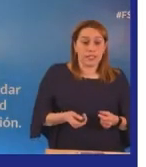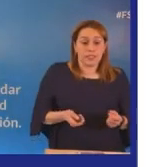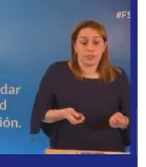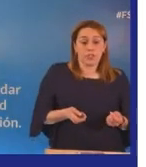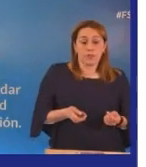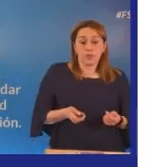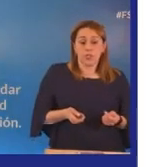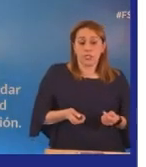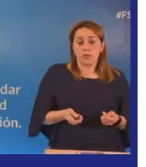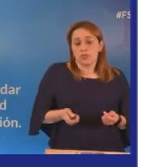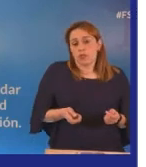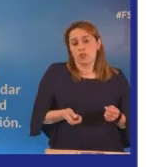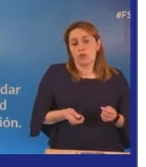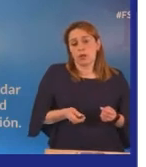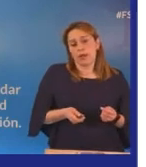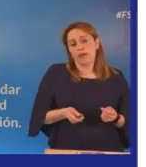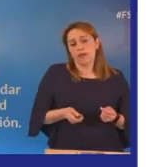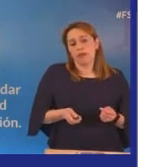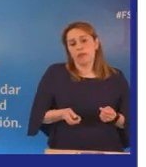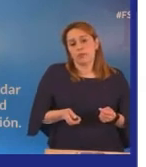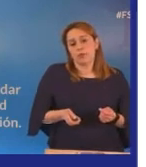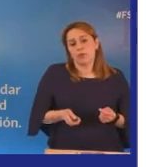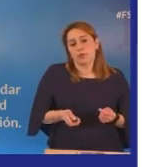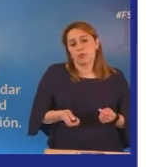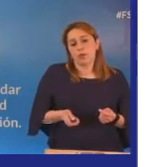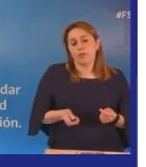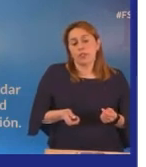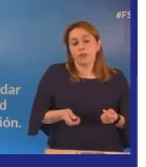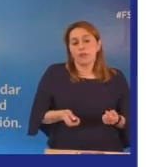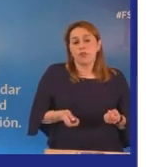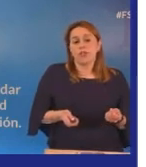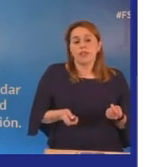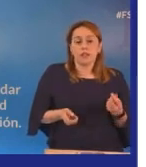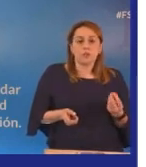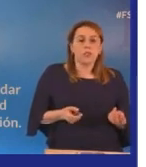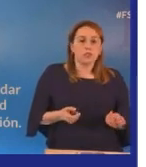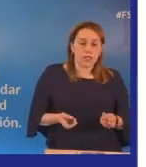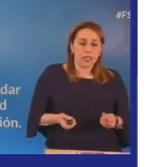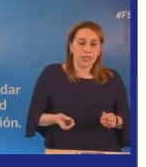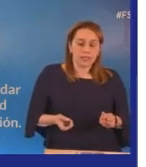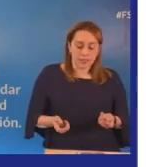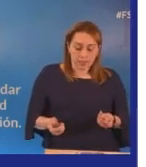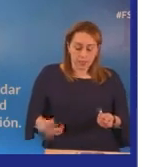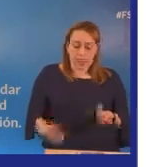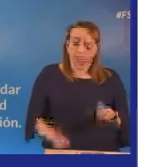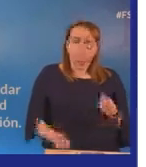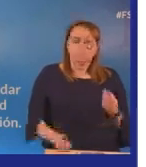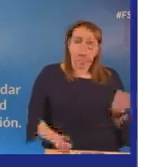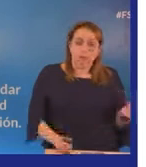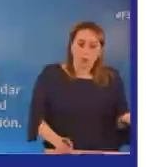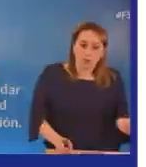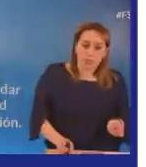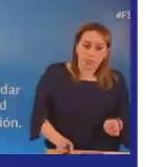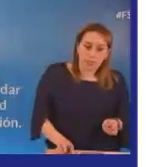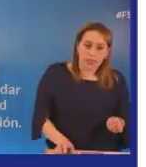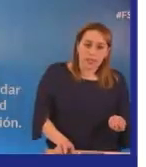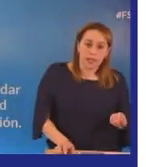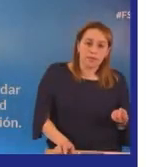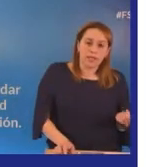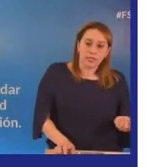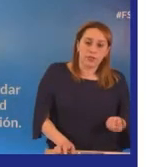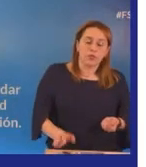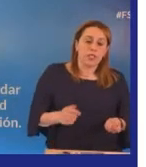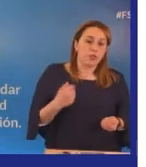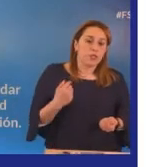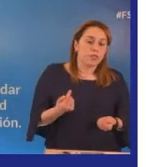Entonces, en estos dispositivos que coloco acá, entonces, por ejemplo, está un teléfono que tenga números grandes para poder facilitar